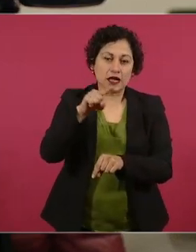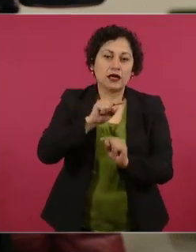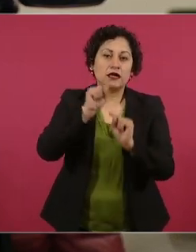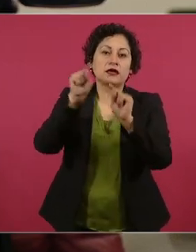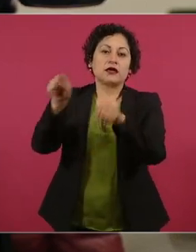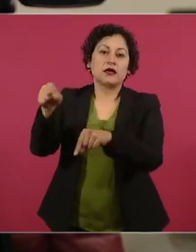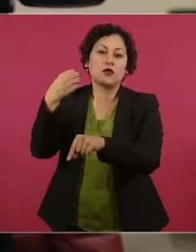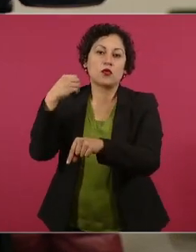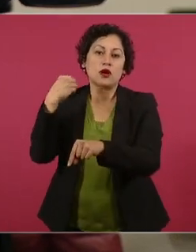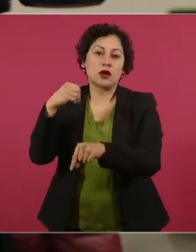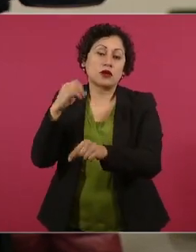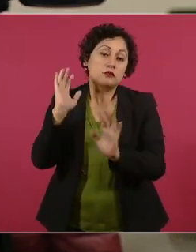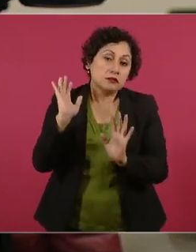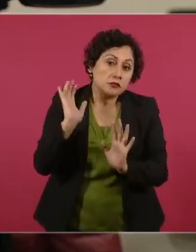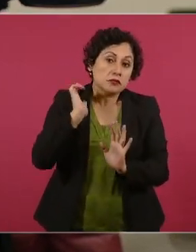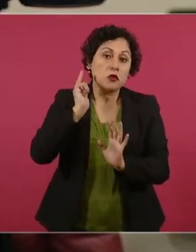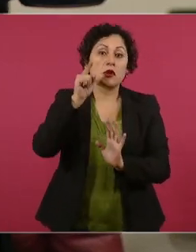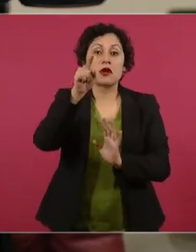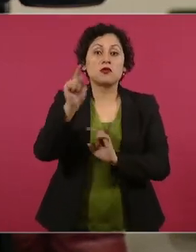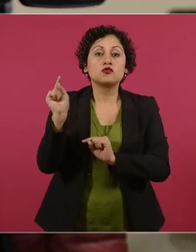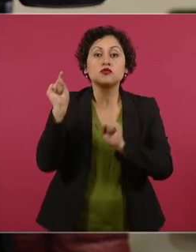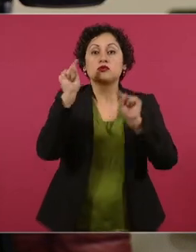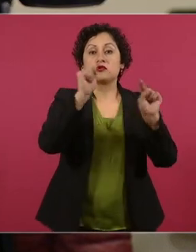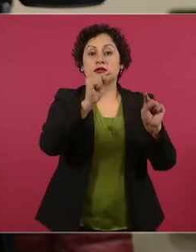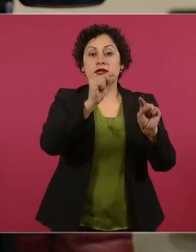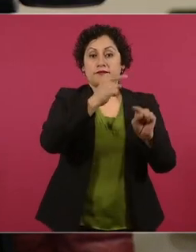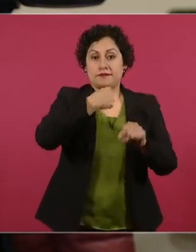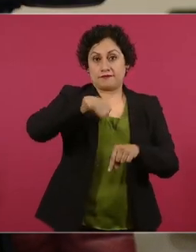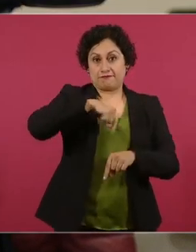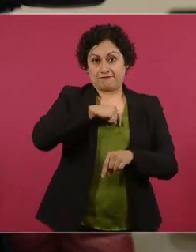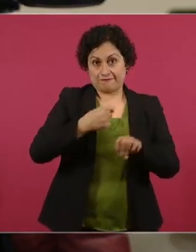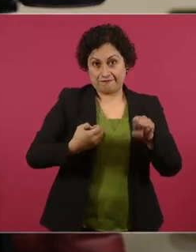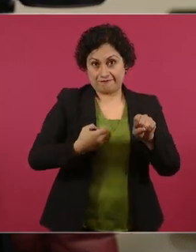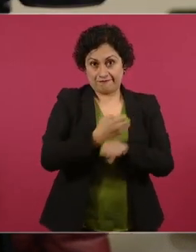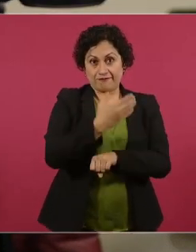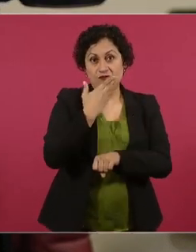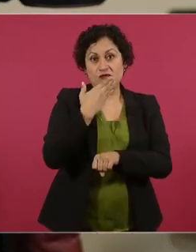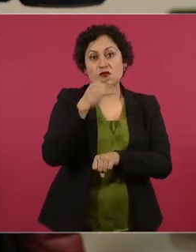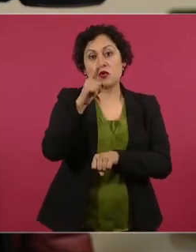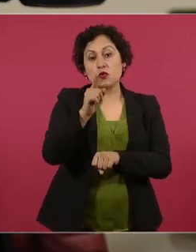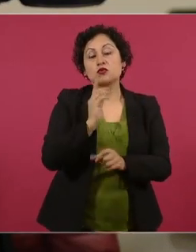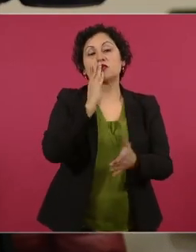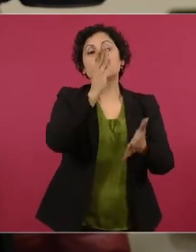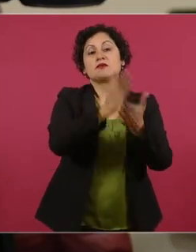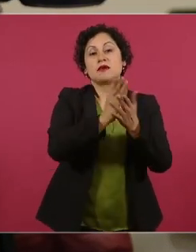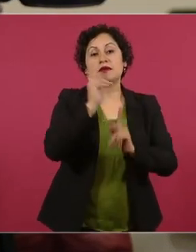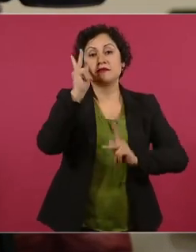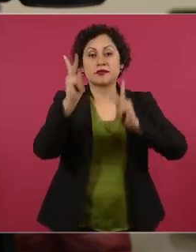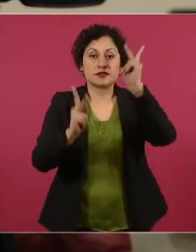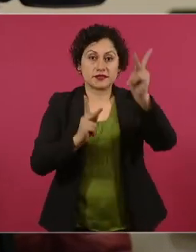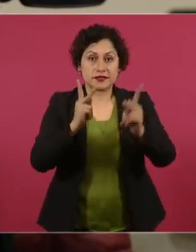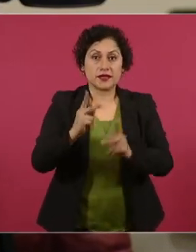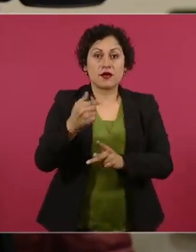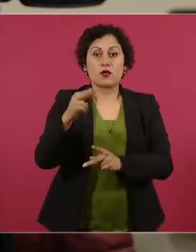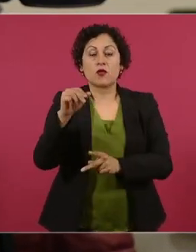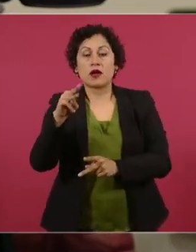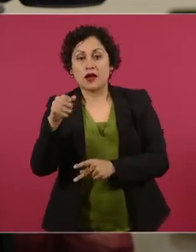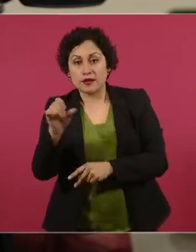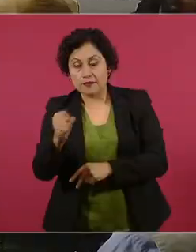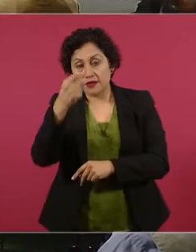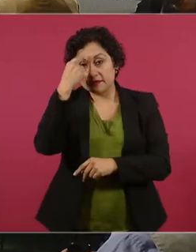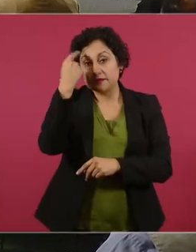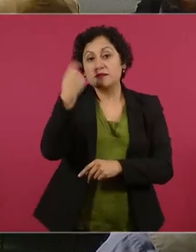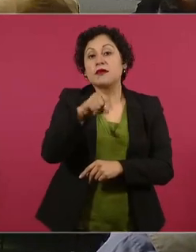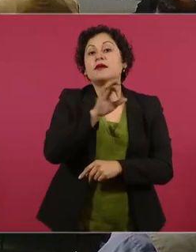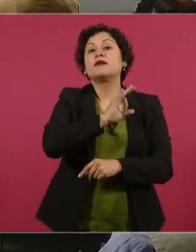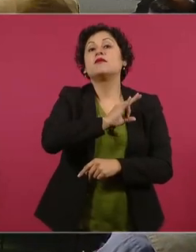la próxima visita que tiene a nuestro estado, justamente para visitar Guaymas en particular y poder